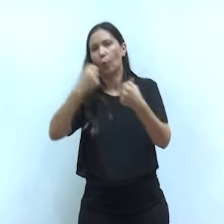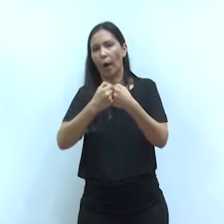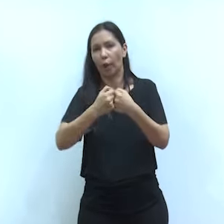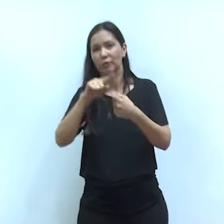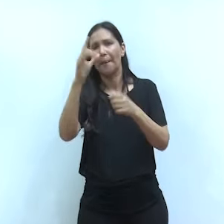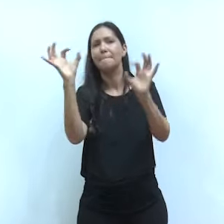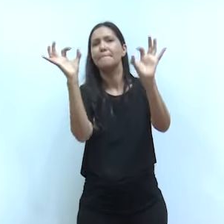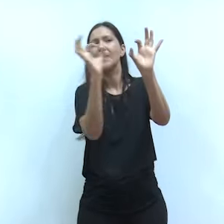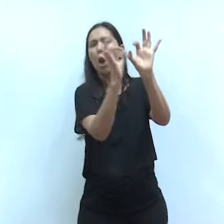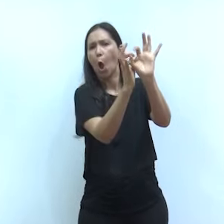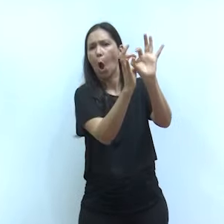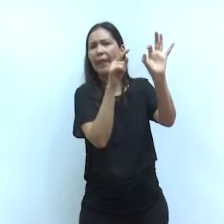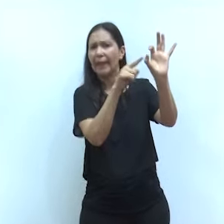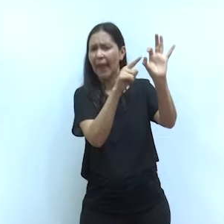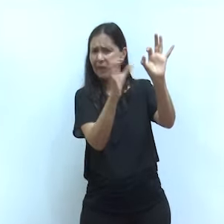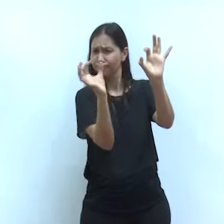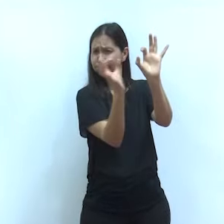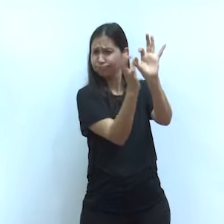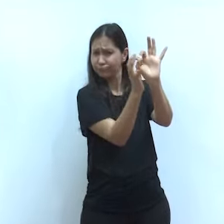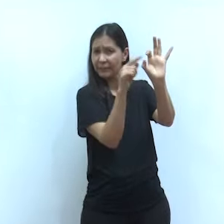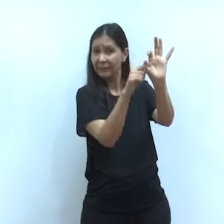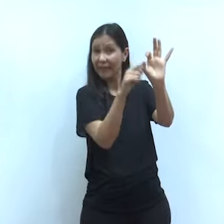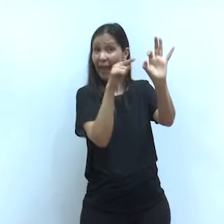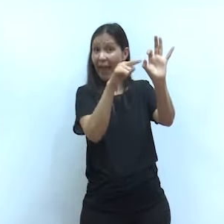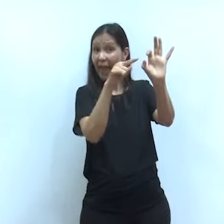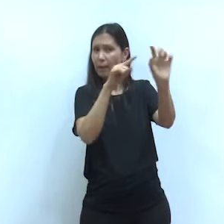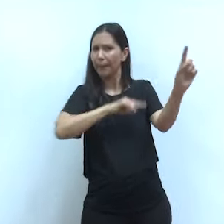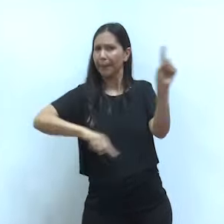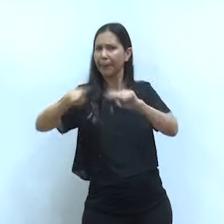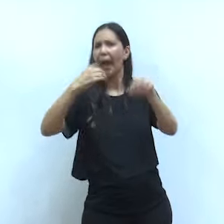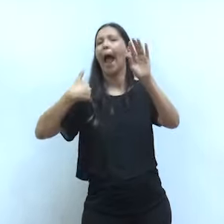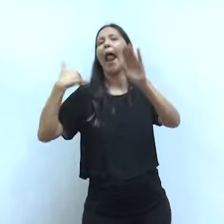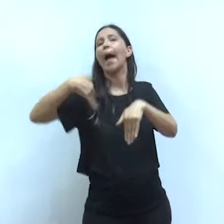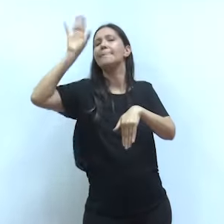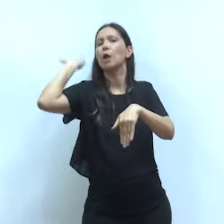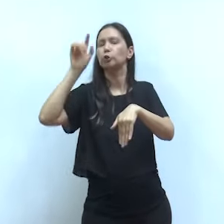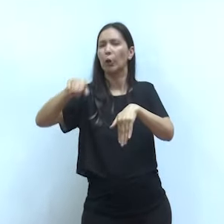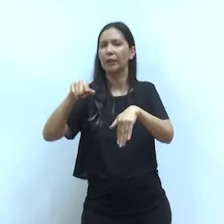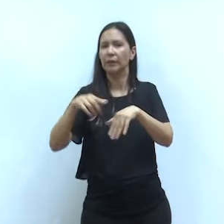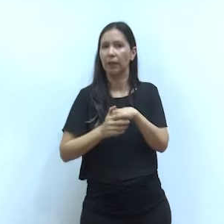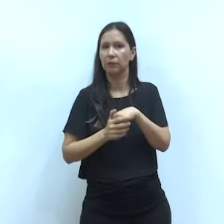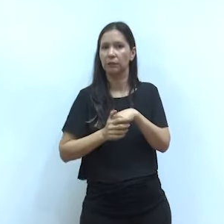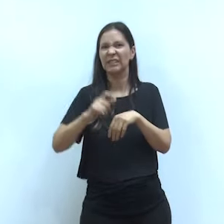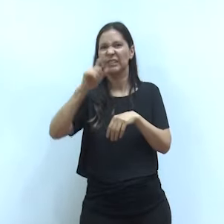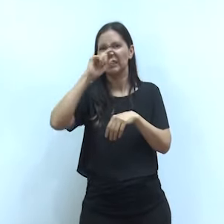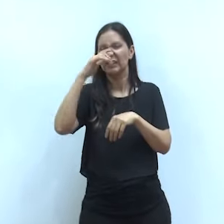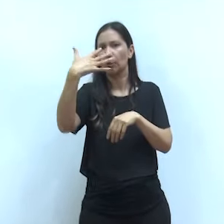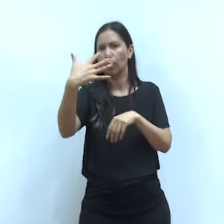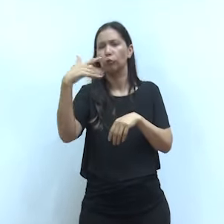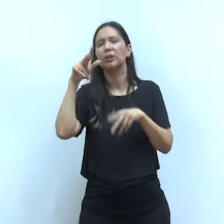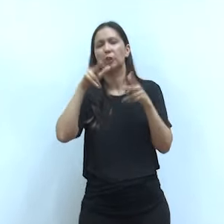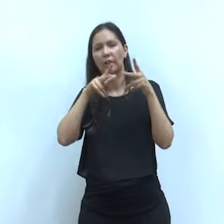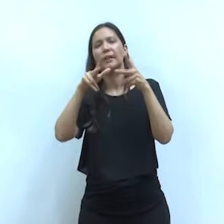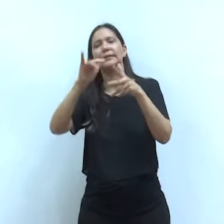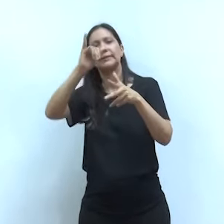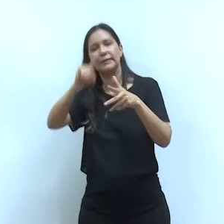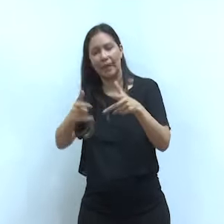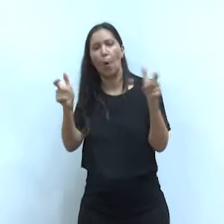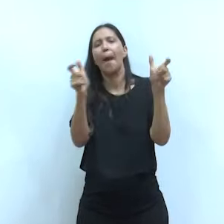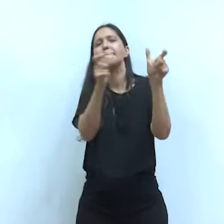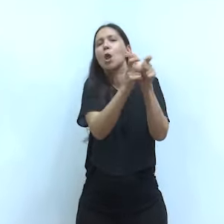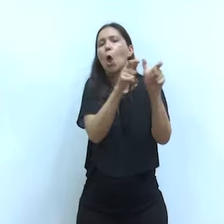domina la mayoría una flecha y una otro círculo grande 75 por dijo hay una minoría que domina la mayoría